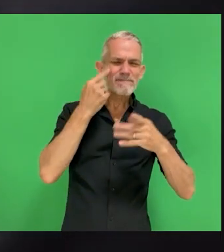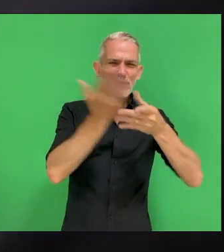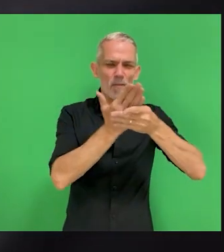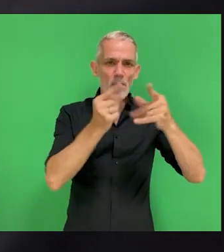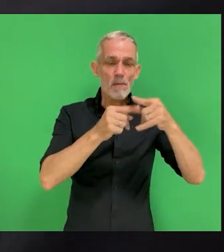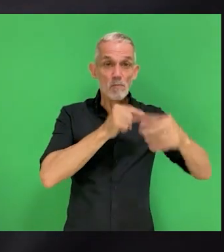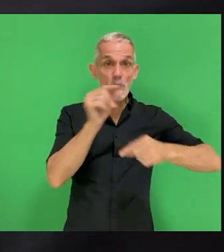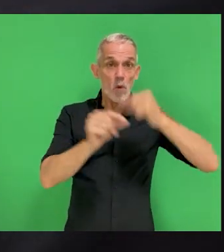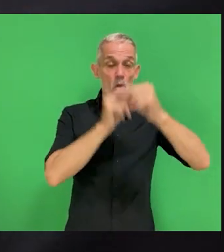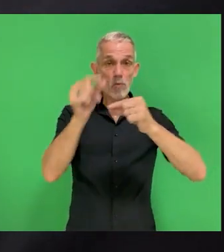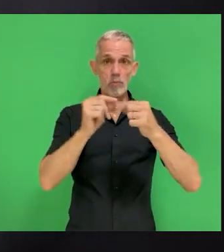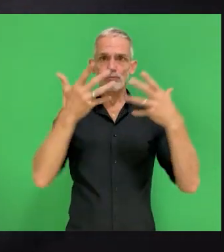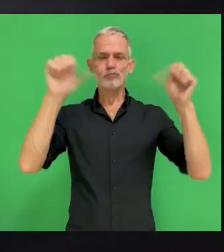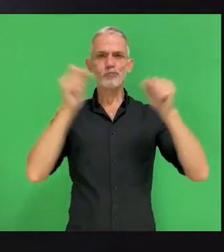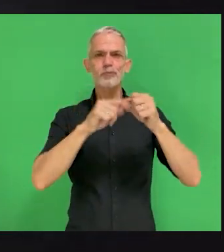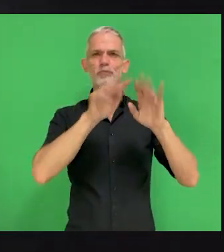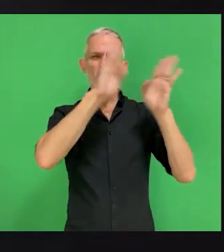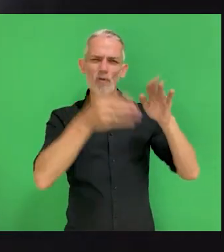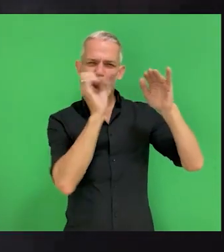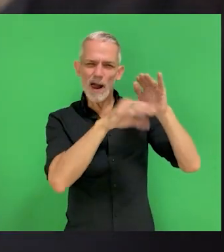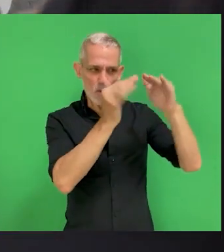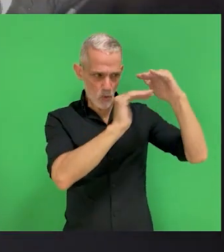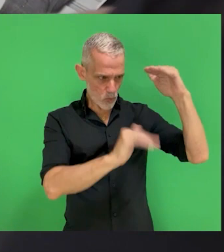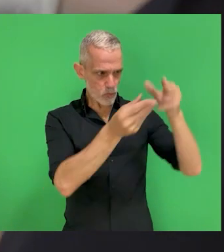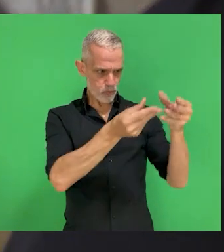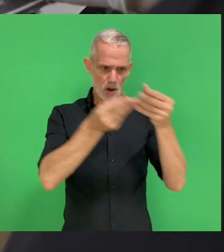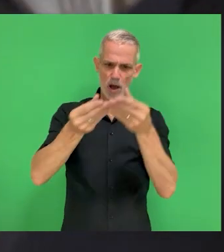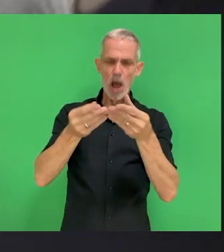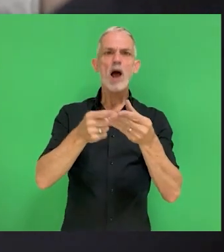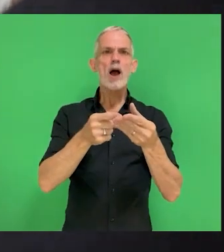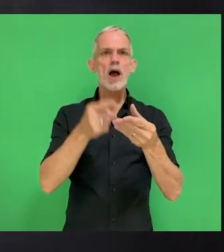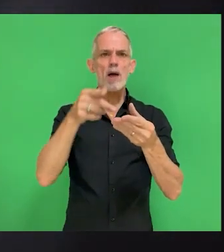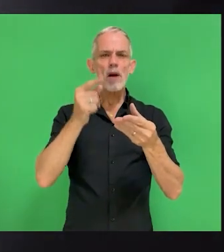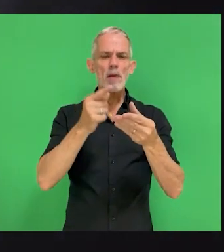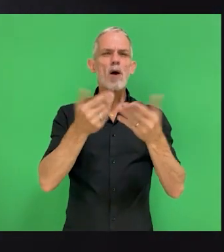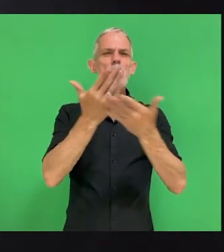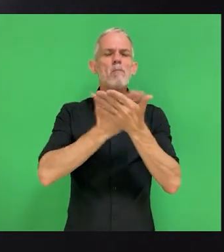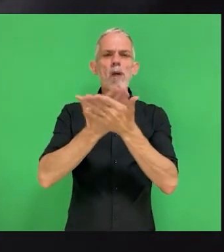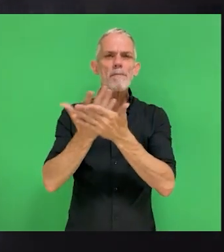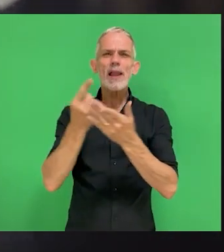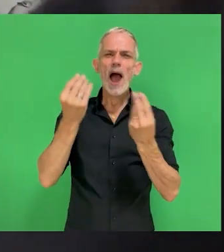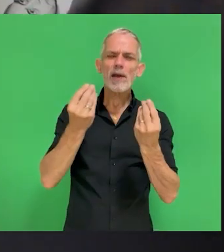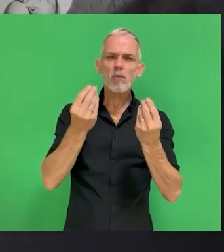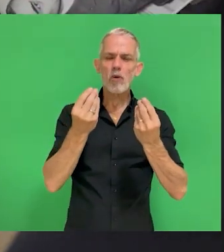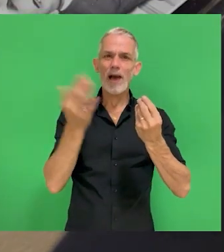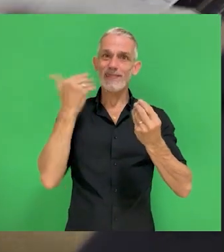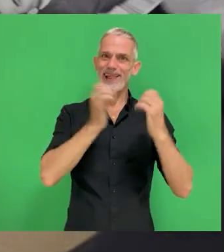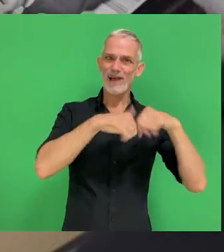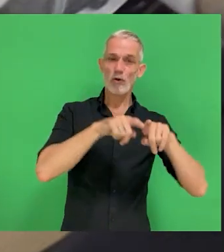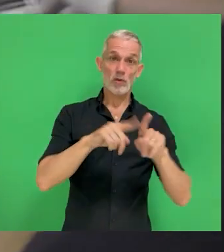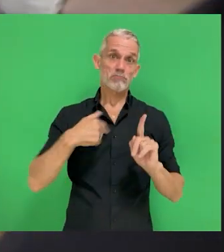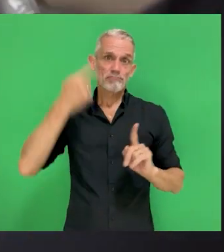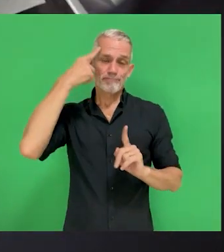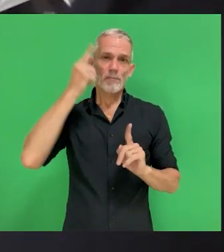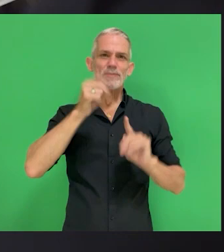a medida que se encuentra este fondo, diferentes aspectos que cubre la documentación. Inicialmente, como uno espera de un